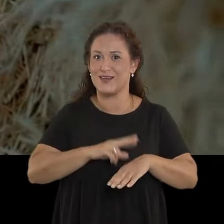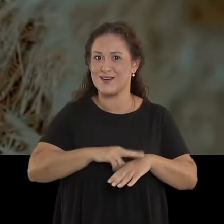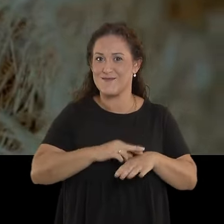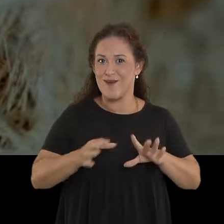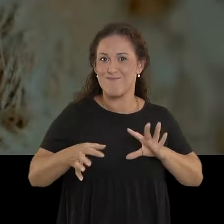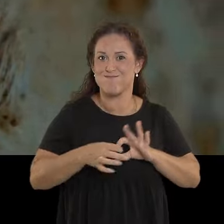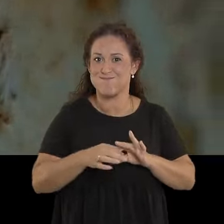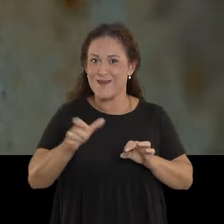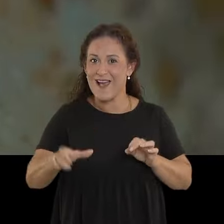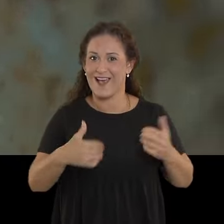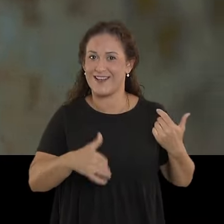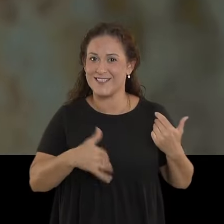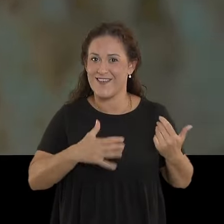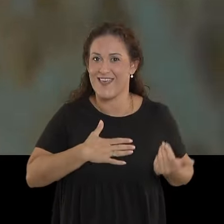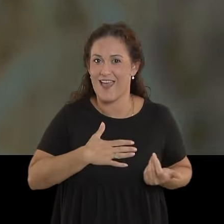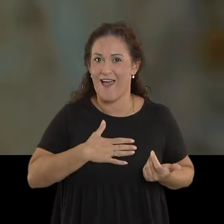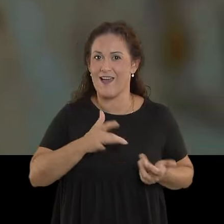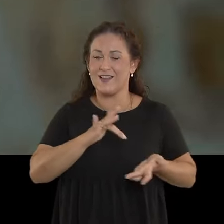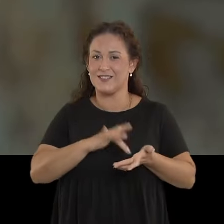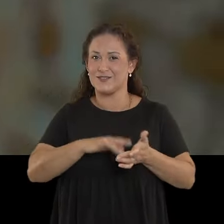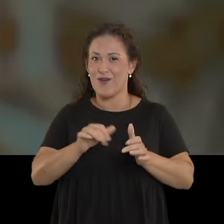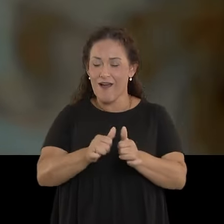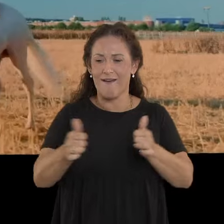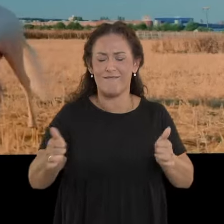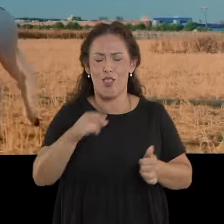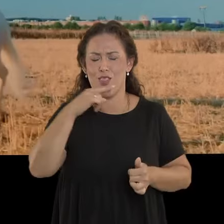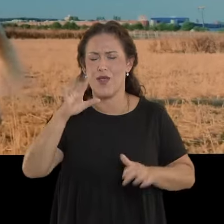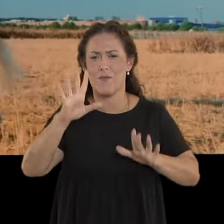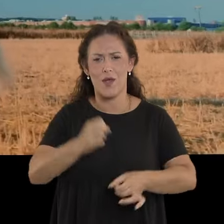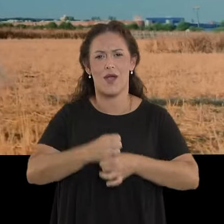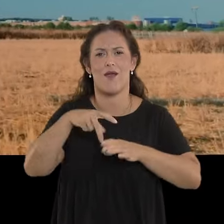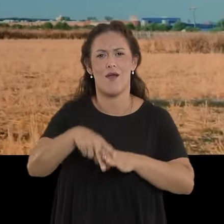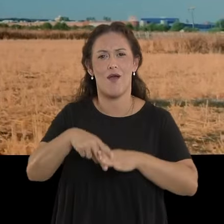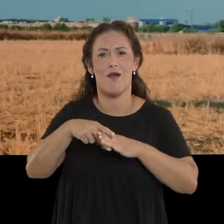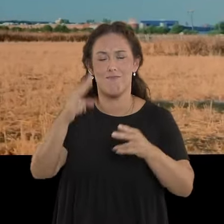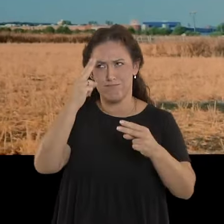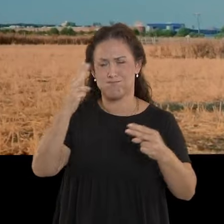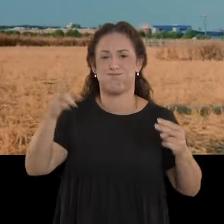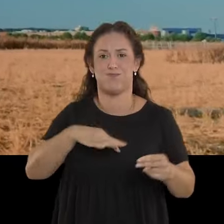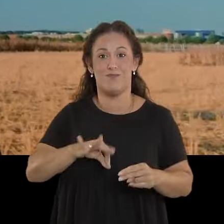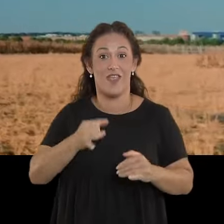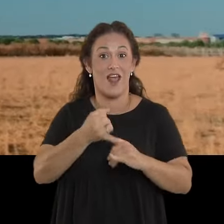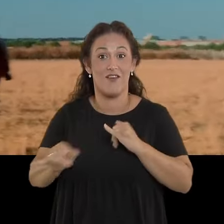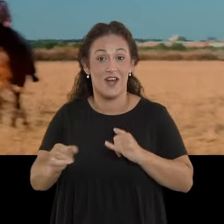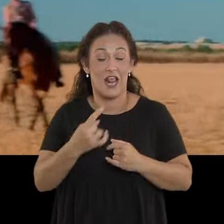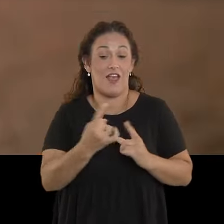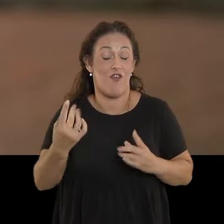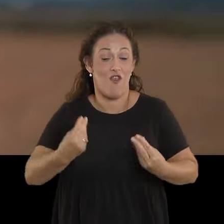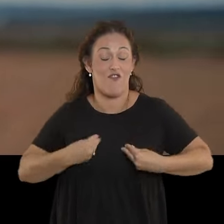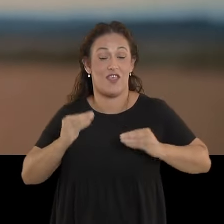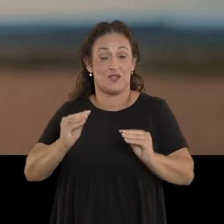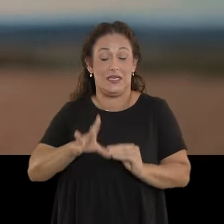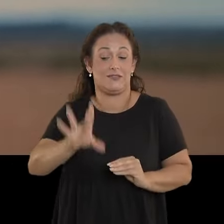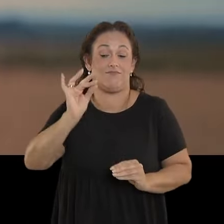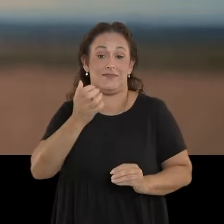El desamor duele siempre, pero montando a caballo podemos aliviarnos. Al final, cada uno toma las riendas de su